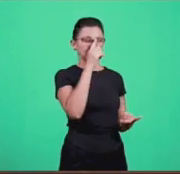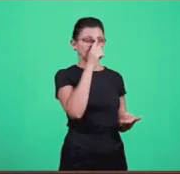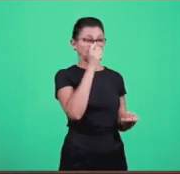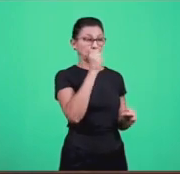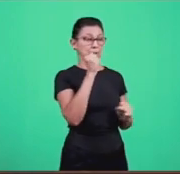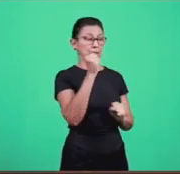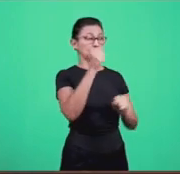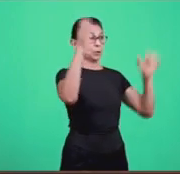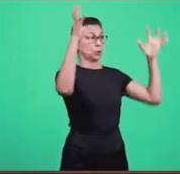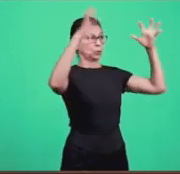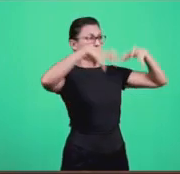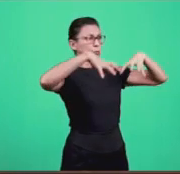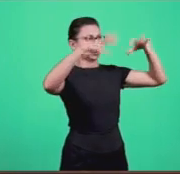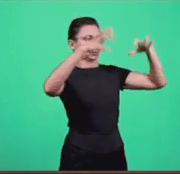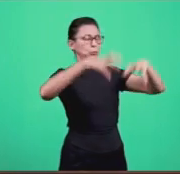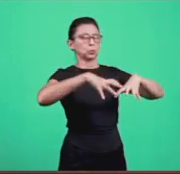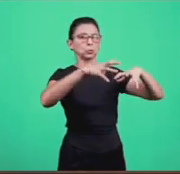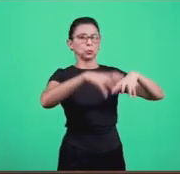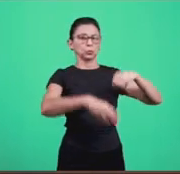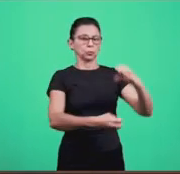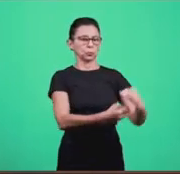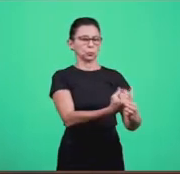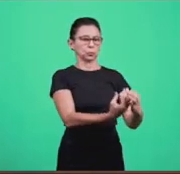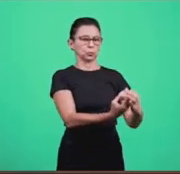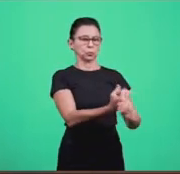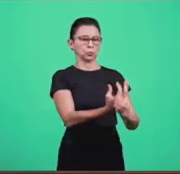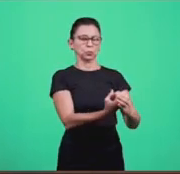fertilidad, de todo eso.